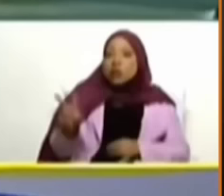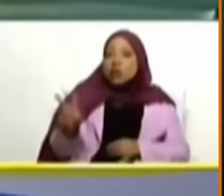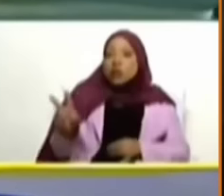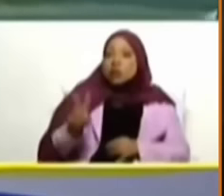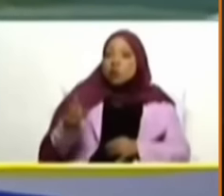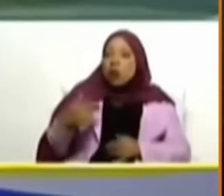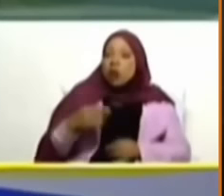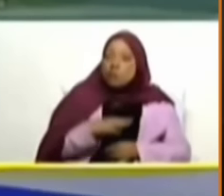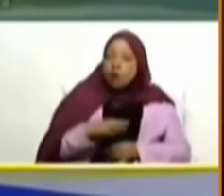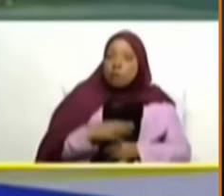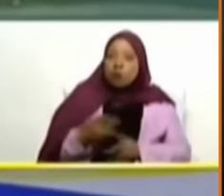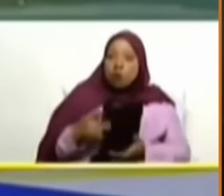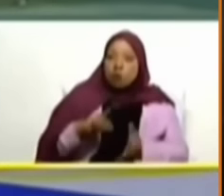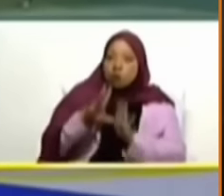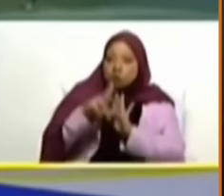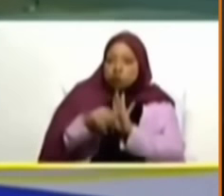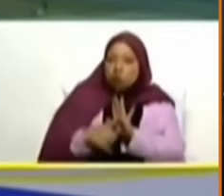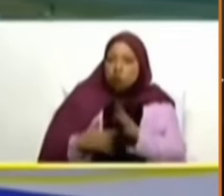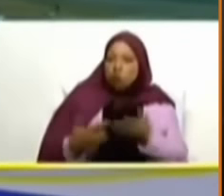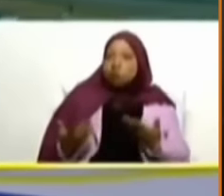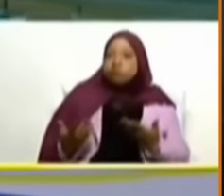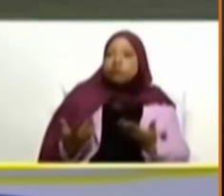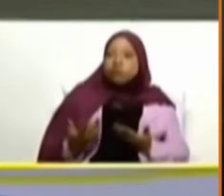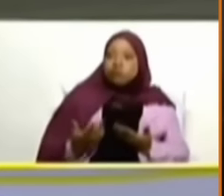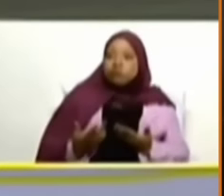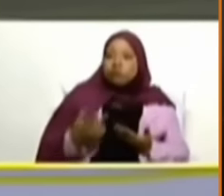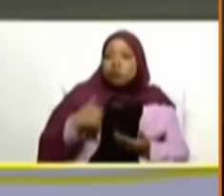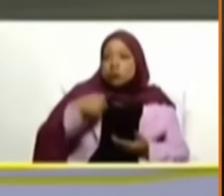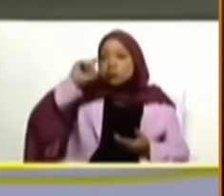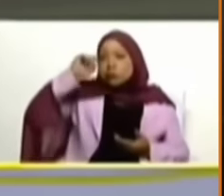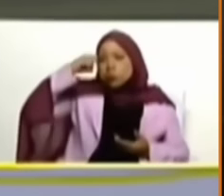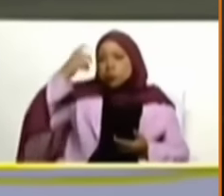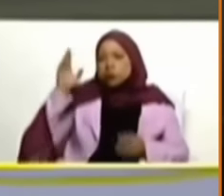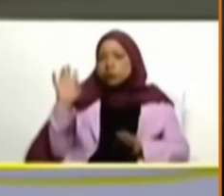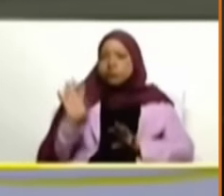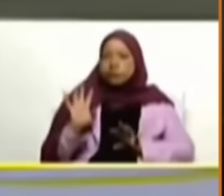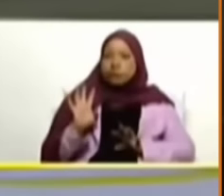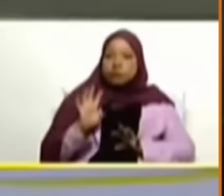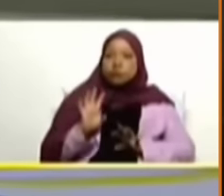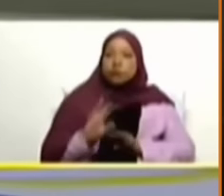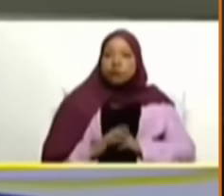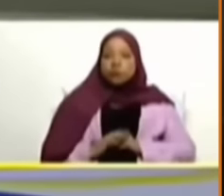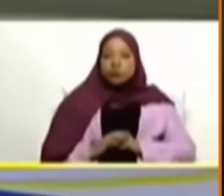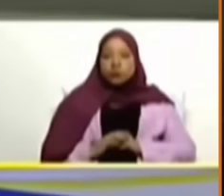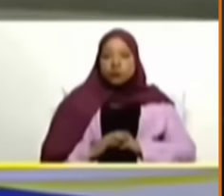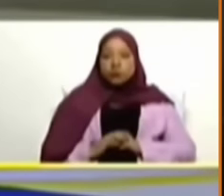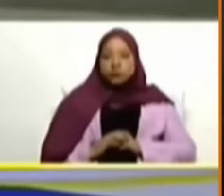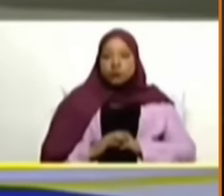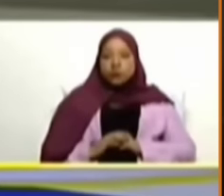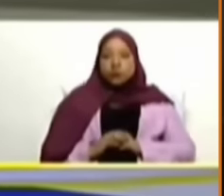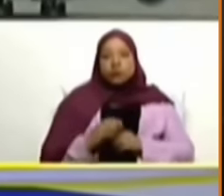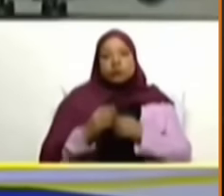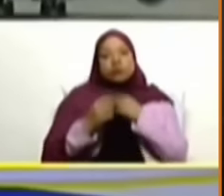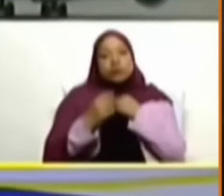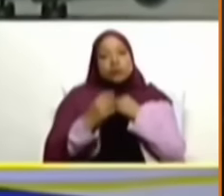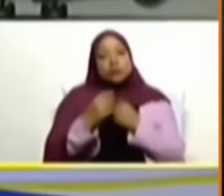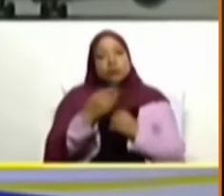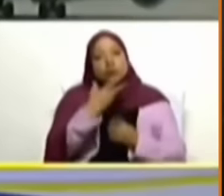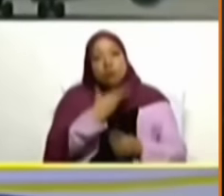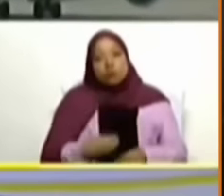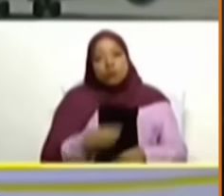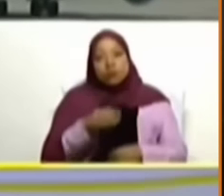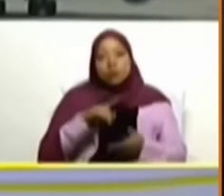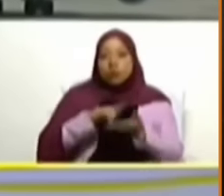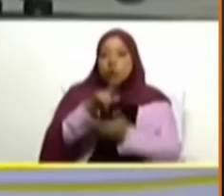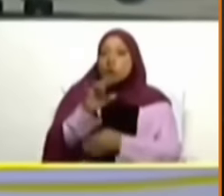aviones valga comentario porque me acordé yo le contesté Lamentablemente los aviones nuestras no